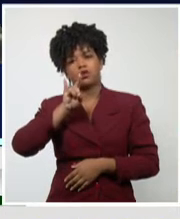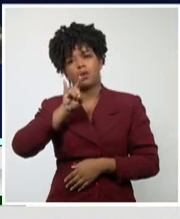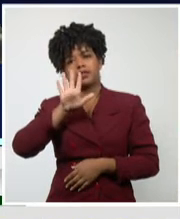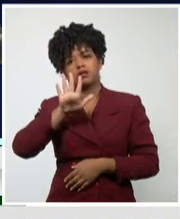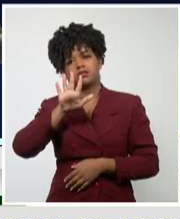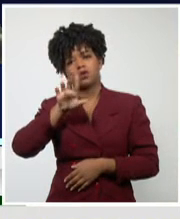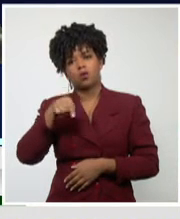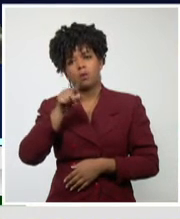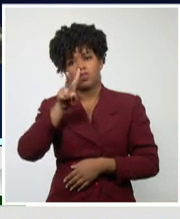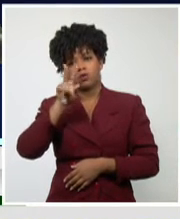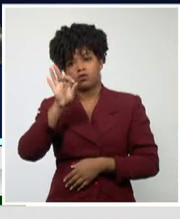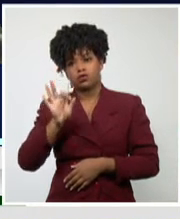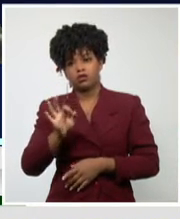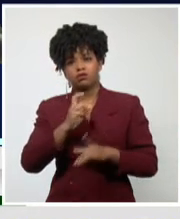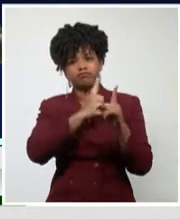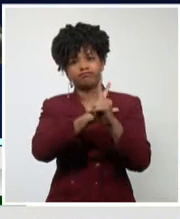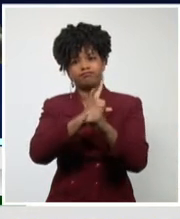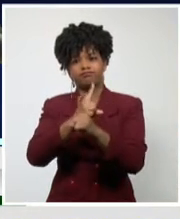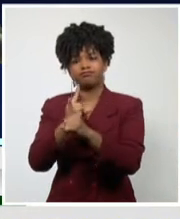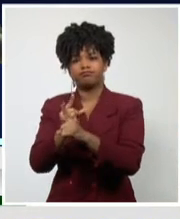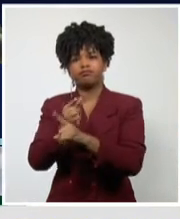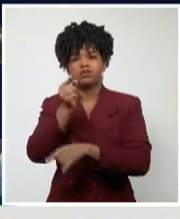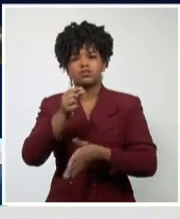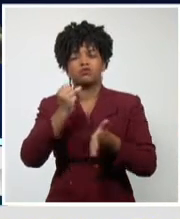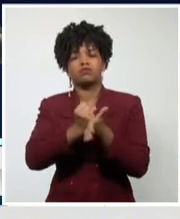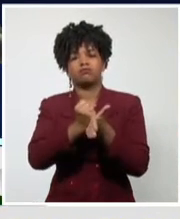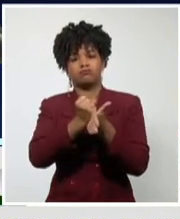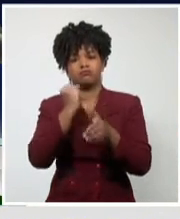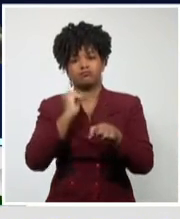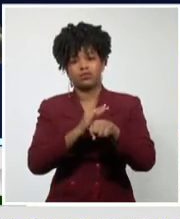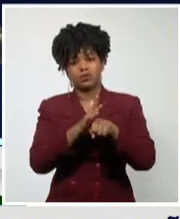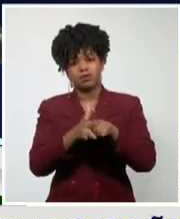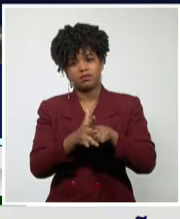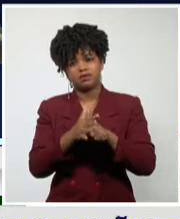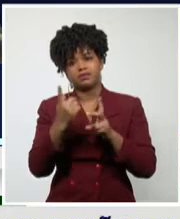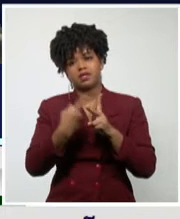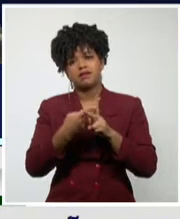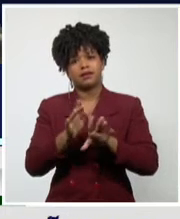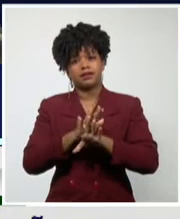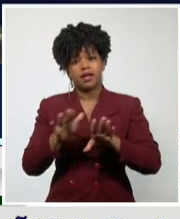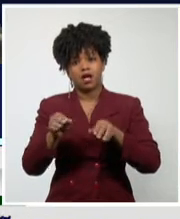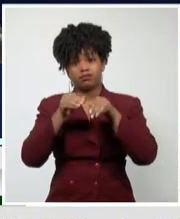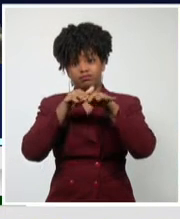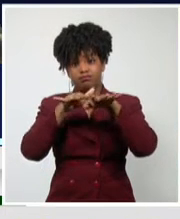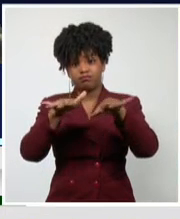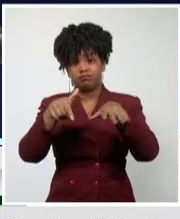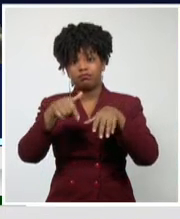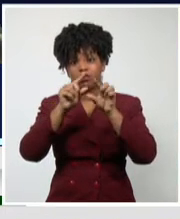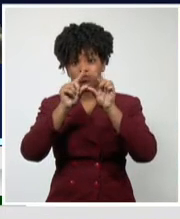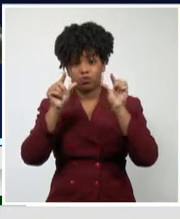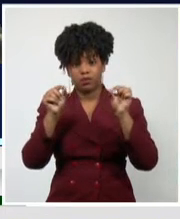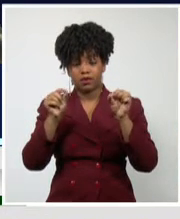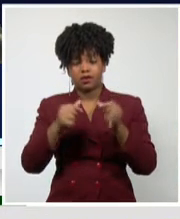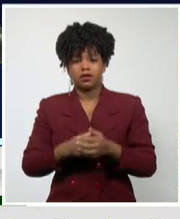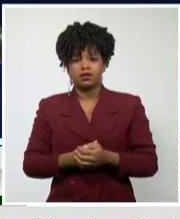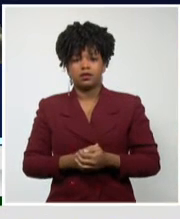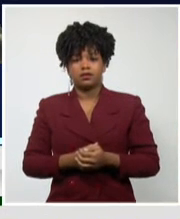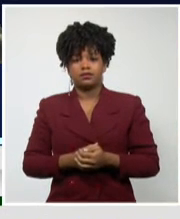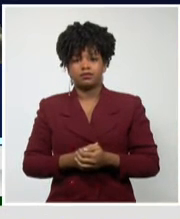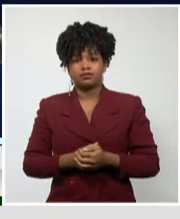95,2% son contactos de casos confirmados, y ya en la epidemia de nuestro país se acumulan